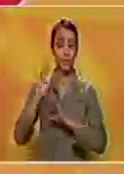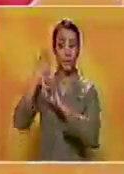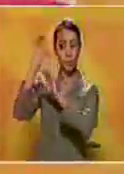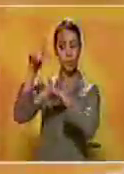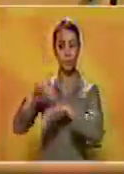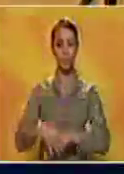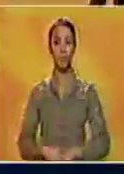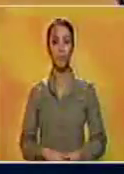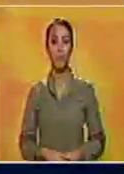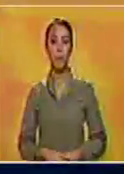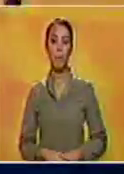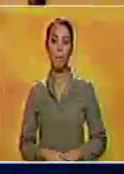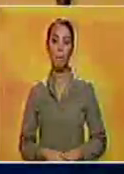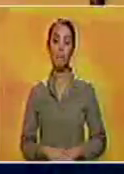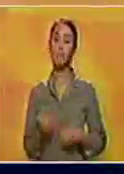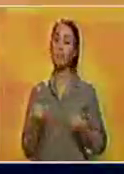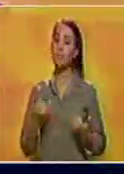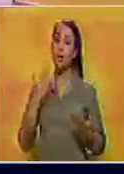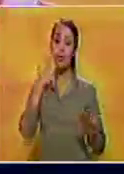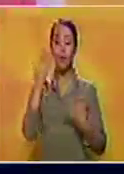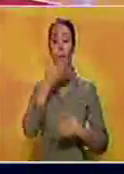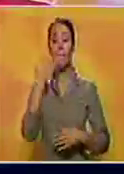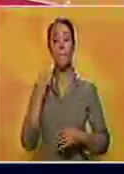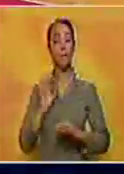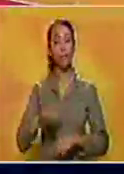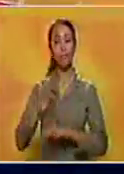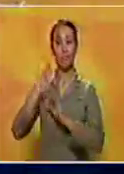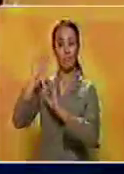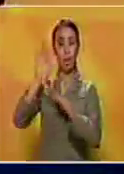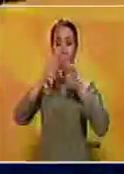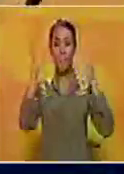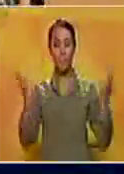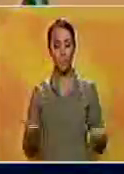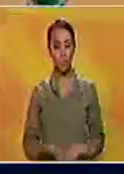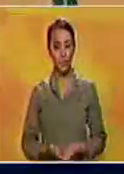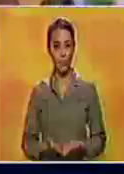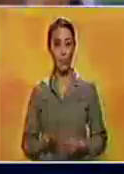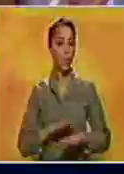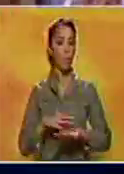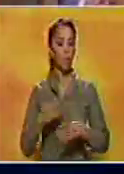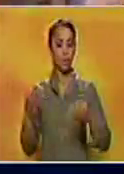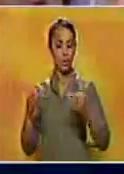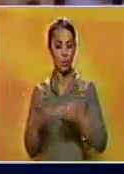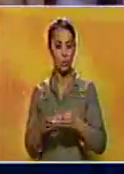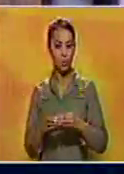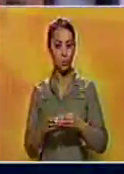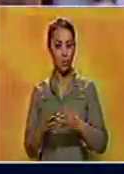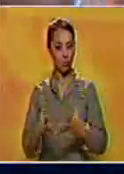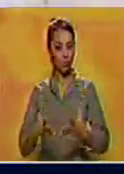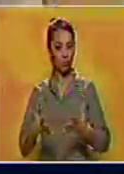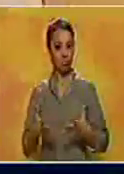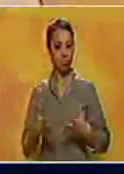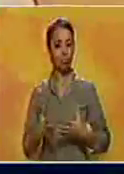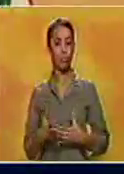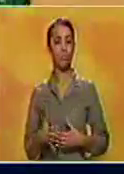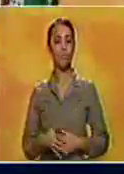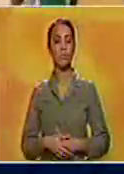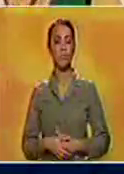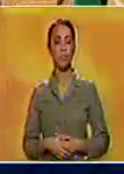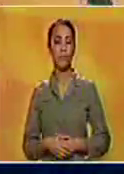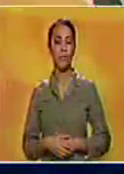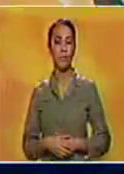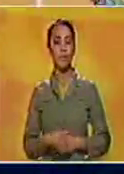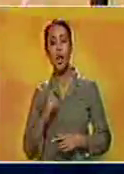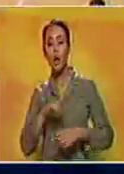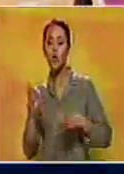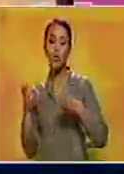Ahora repasamos notas del mejor baloncesto del mundo porque los Celtics de Boston superaron en tiempo extra a